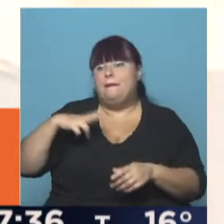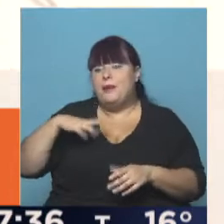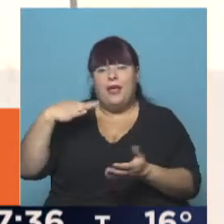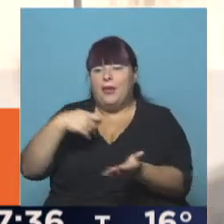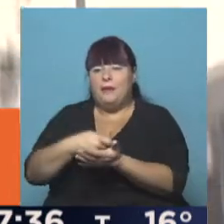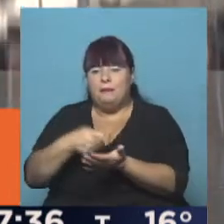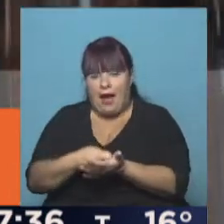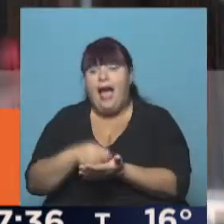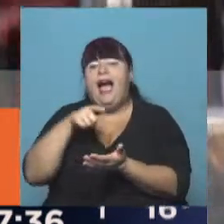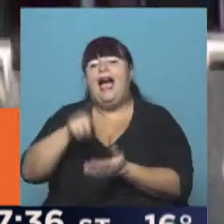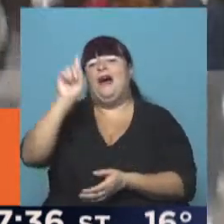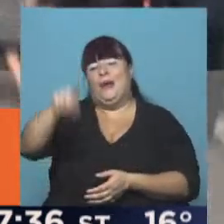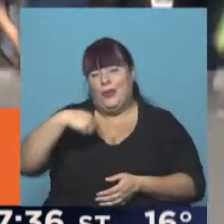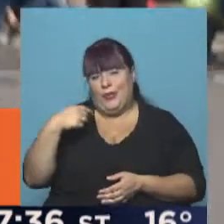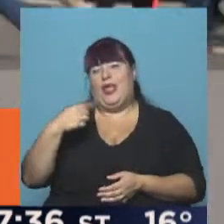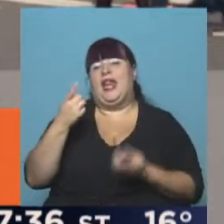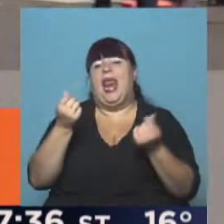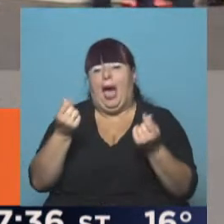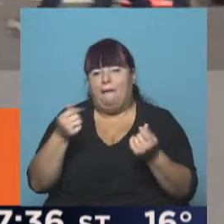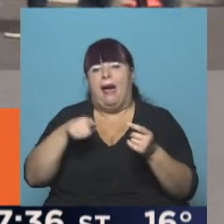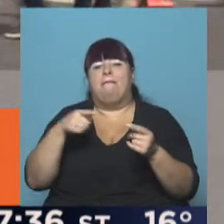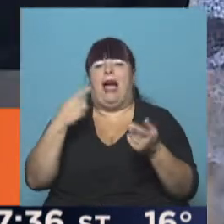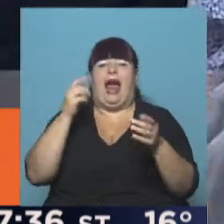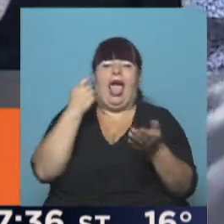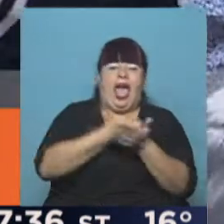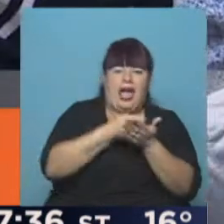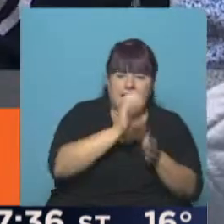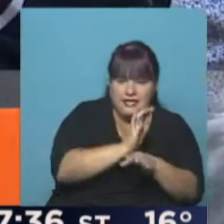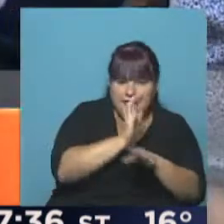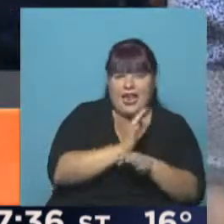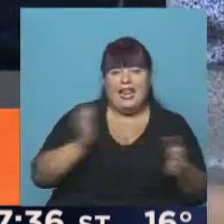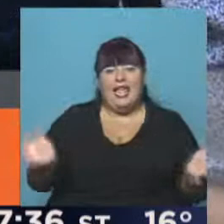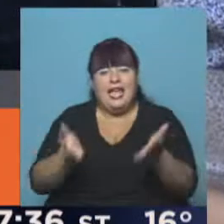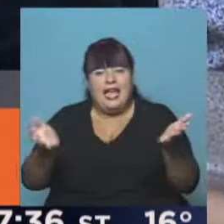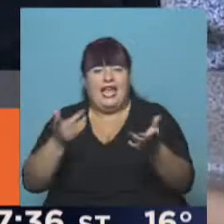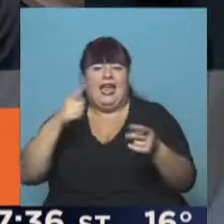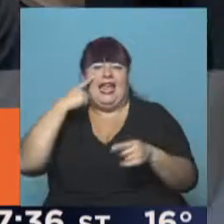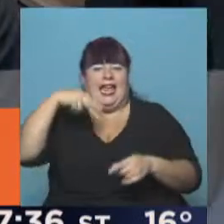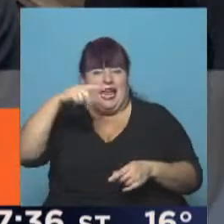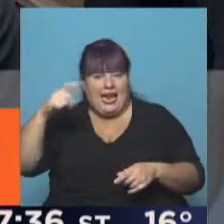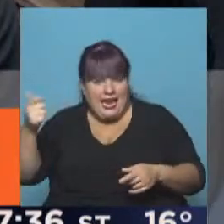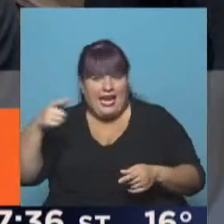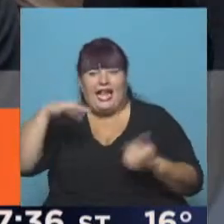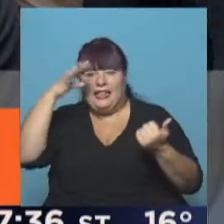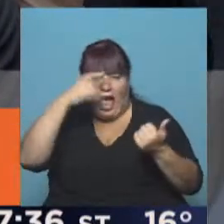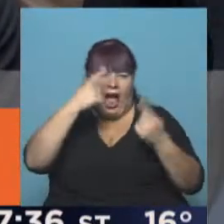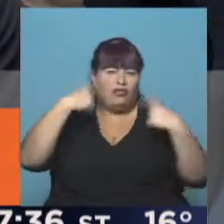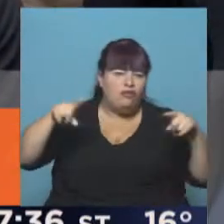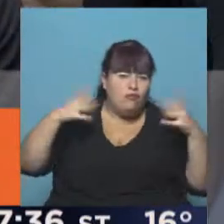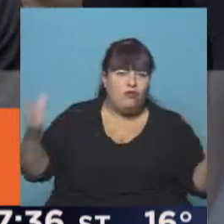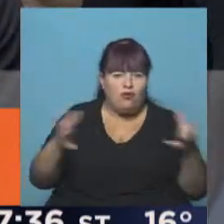que pagar. De ahí sale el dinero con el cual se hace cine, se fomenta el Instituto de Teatro y de